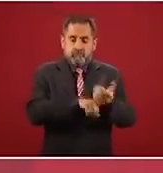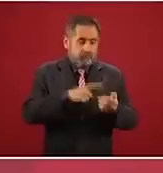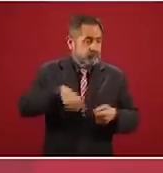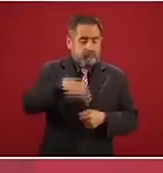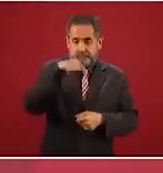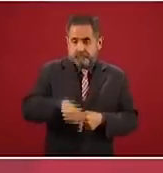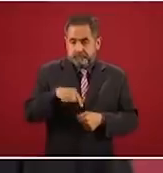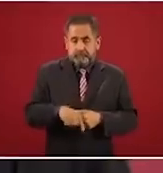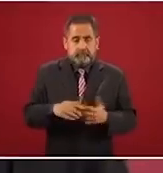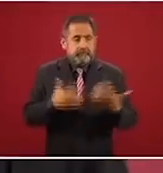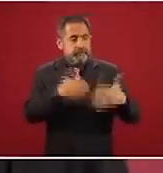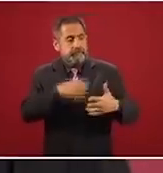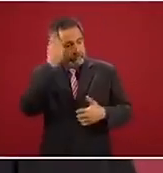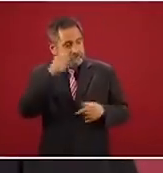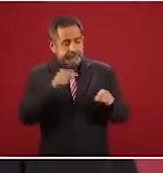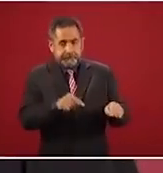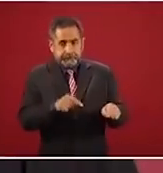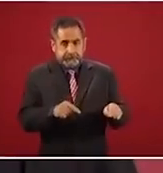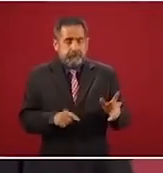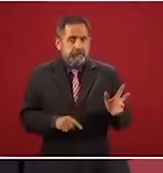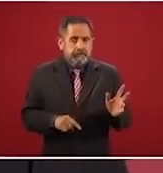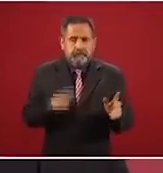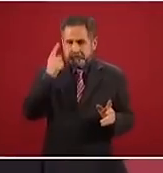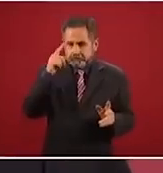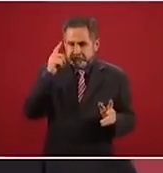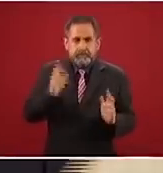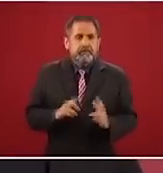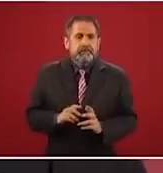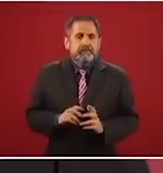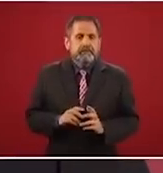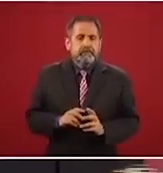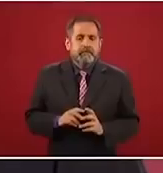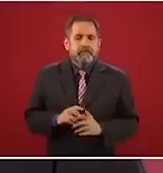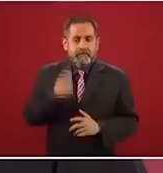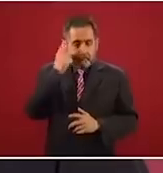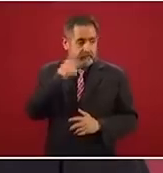Palacio, empresarios, para